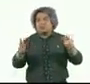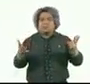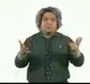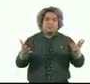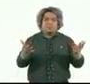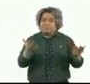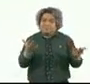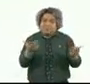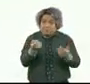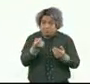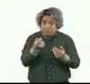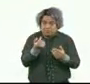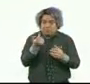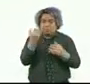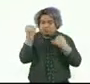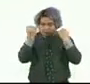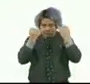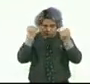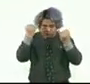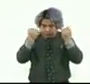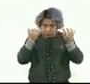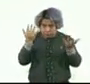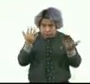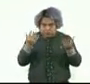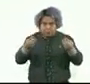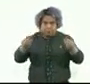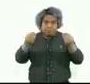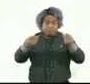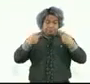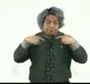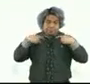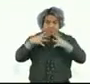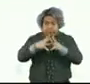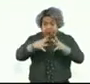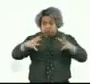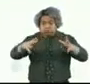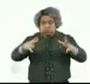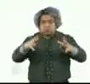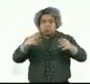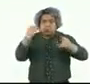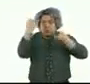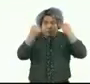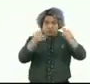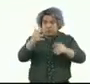tienes una incidencia de casos tan grande, ese 10% en el caso de la